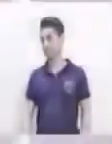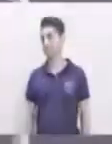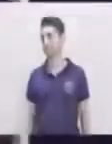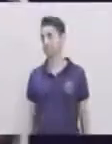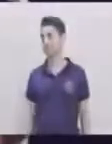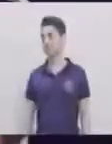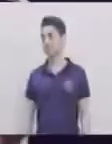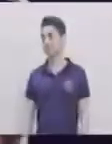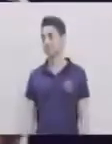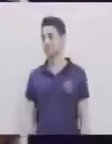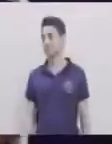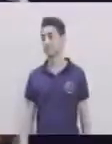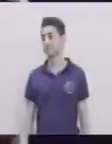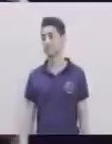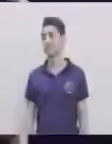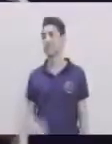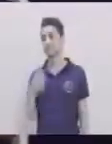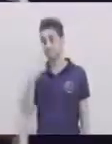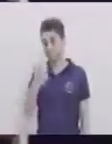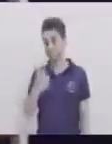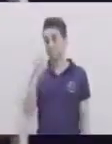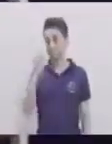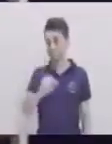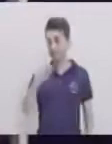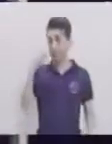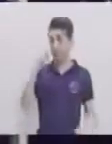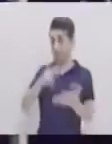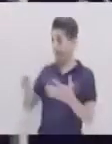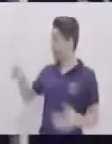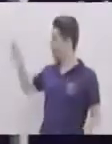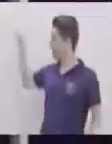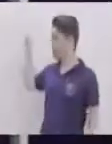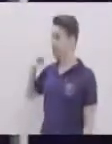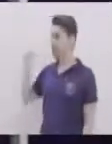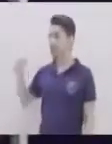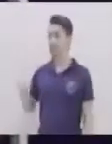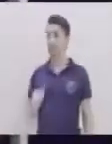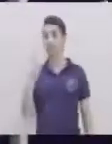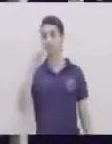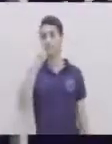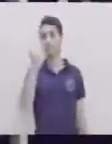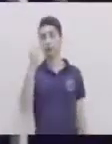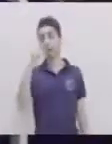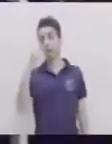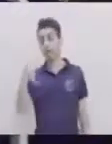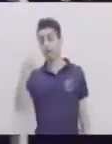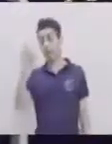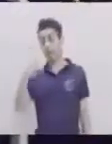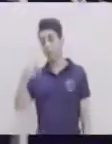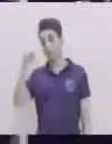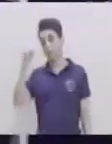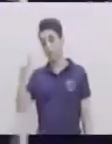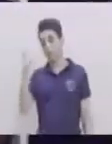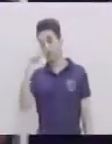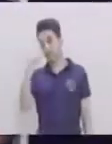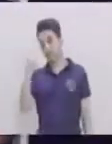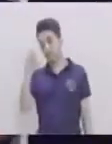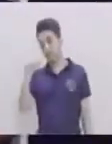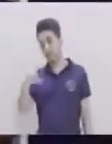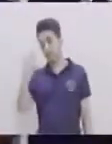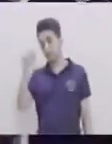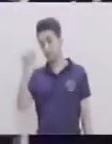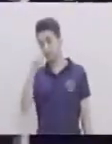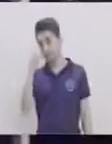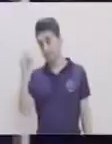acompañarla. Bueno, cuento cuatro y comenzamos. Un, dos, tres, cuatro. Sarasponda,